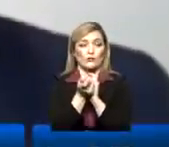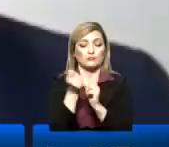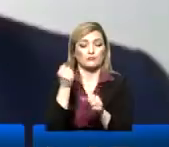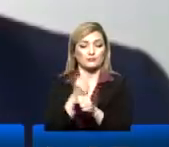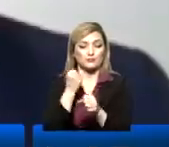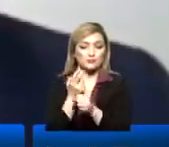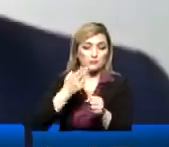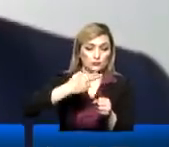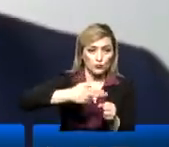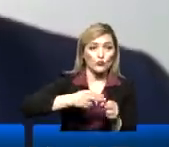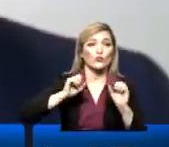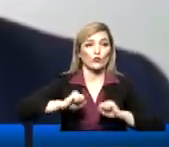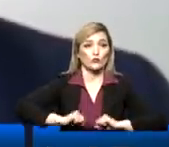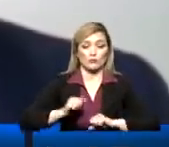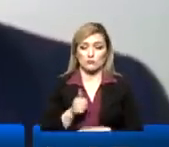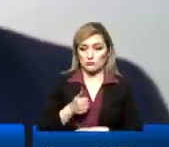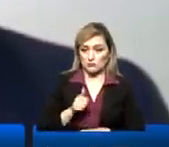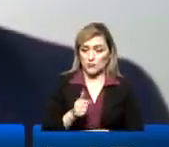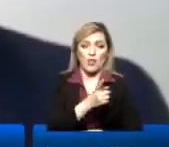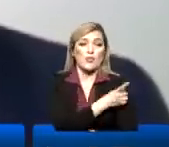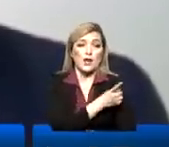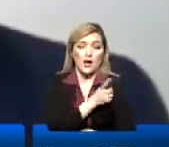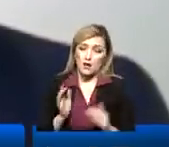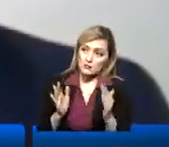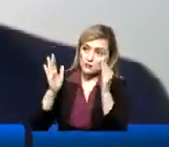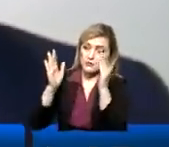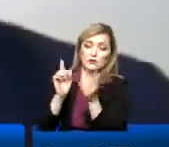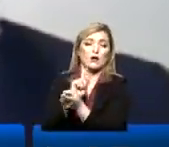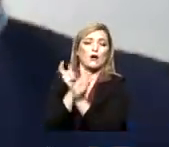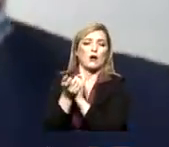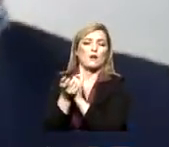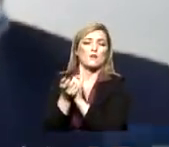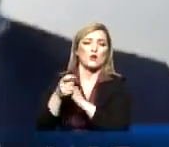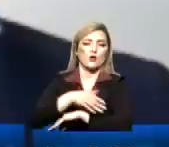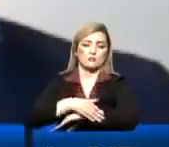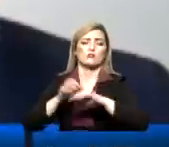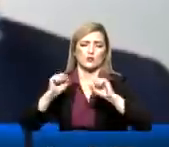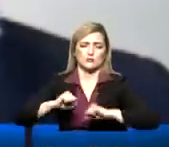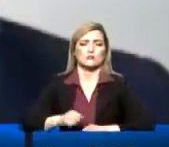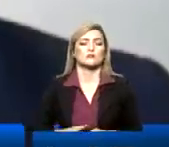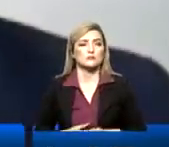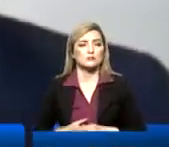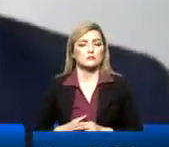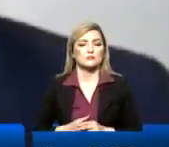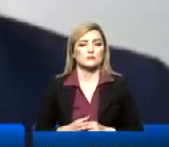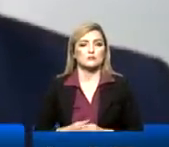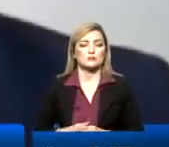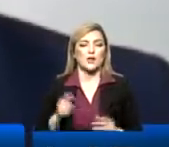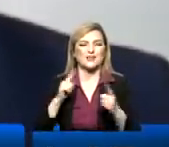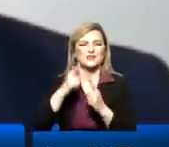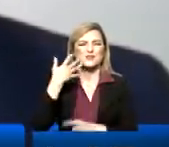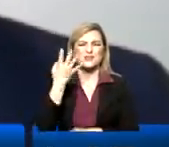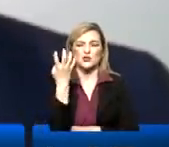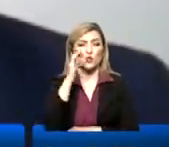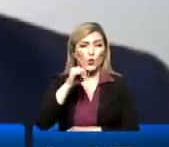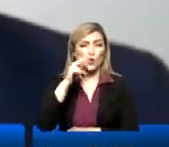trabajo presencial, pueden acercarse a las delegaciones para hacer su trámite de cambio de domicilio hasta el 14 de